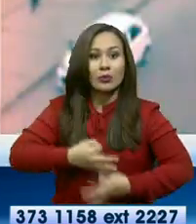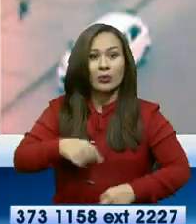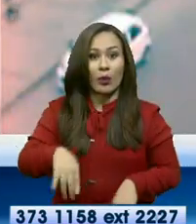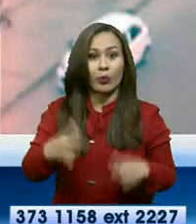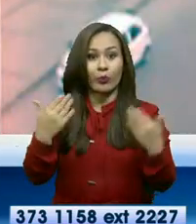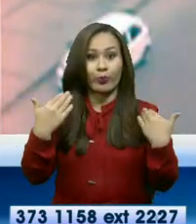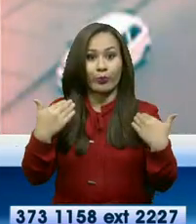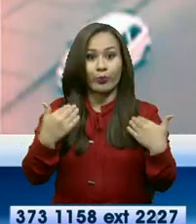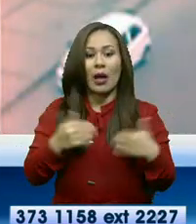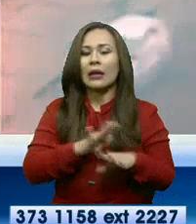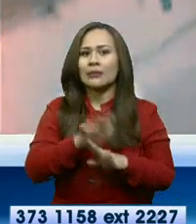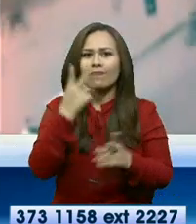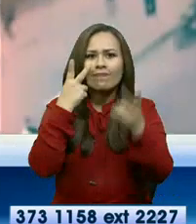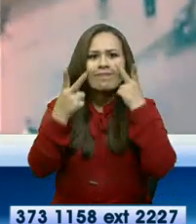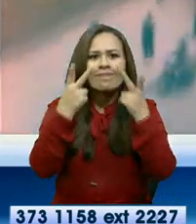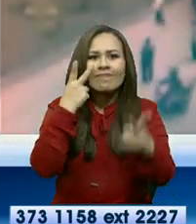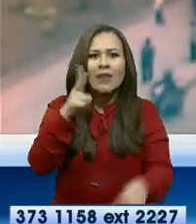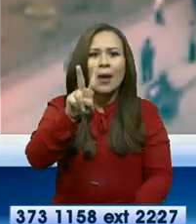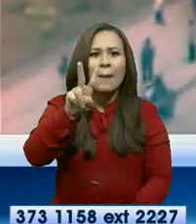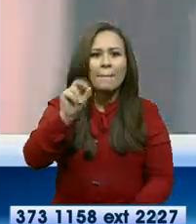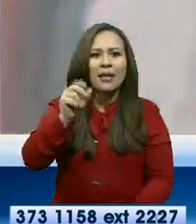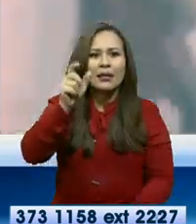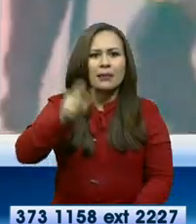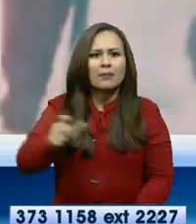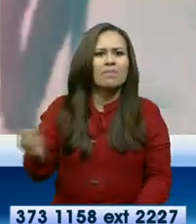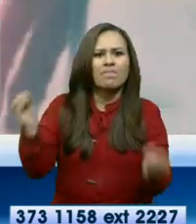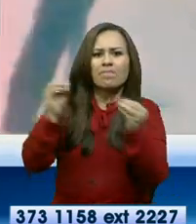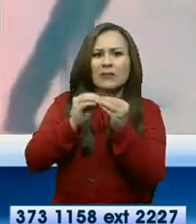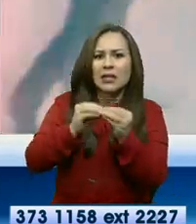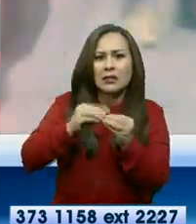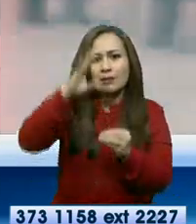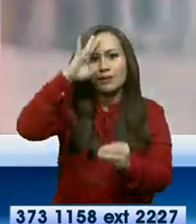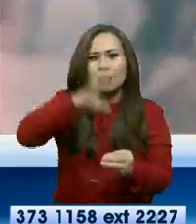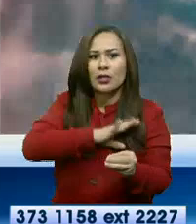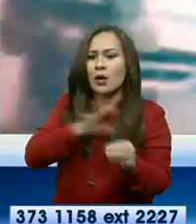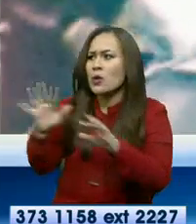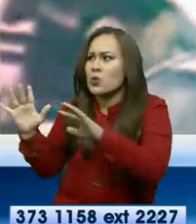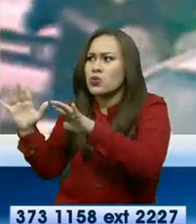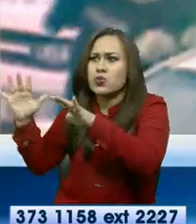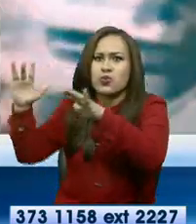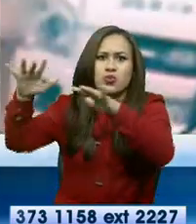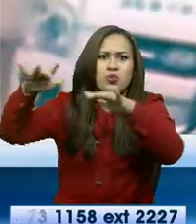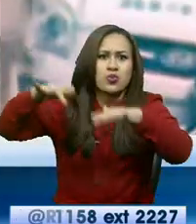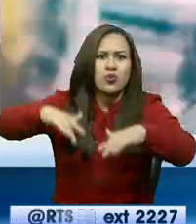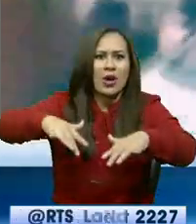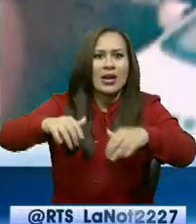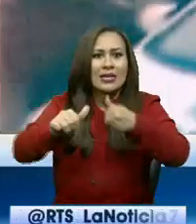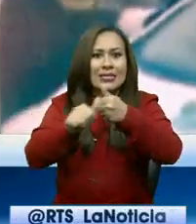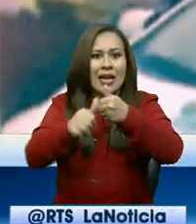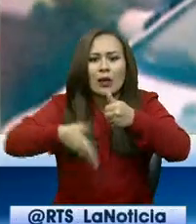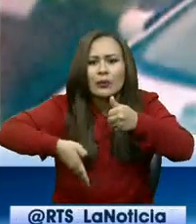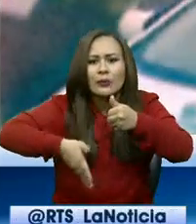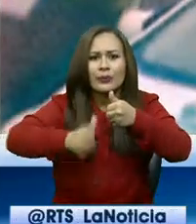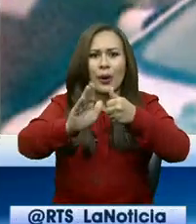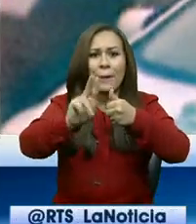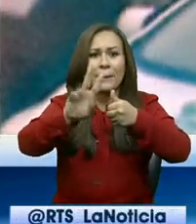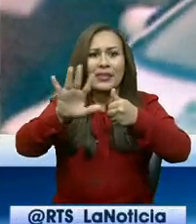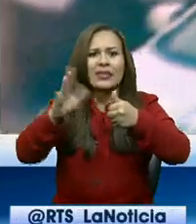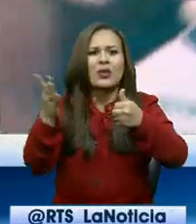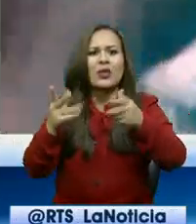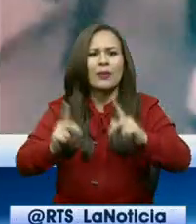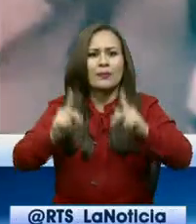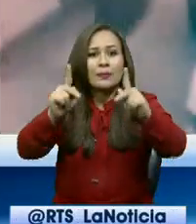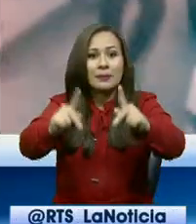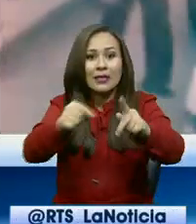Guayaquil. Aproximadamente 20 uniformados acudieron al punto. Finalmente, a la altura del kilómetro 25 de la vía